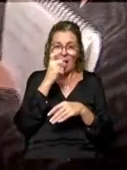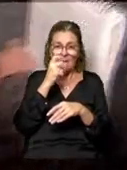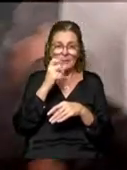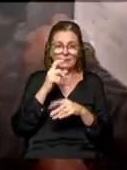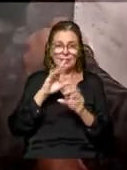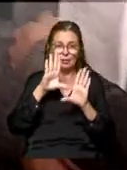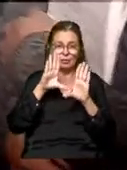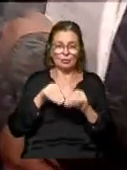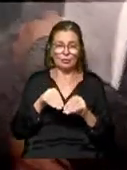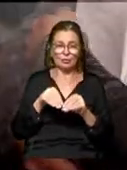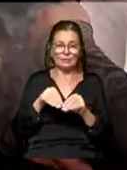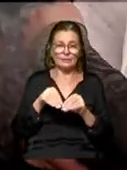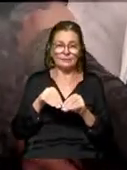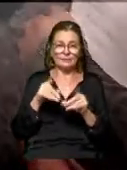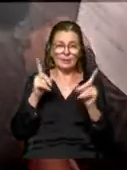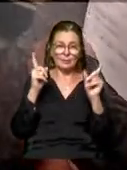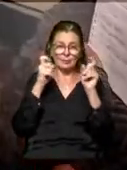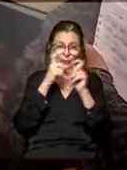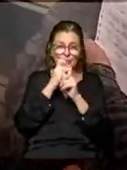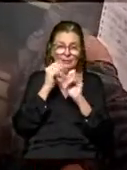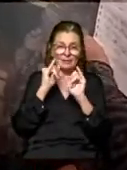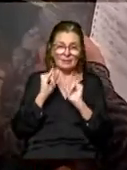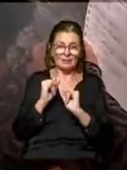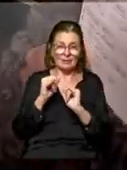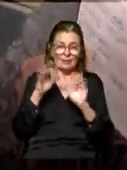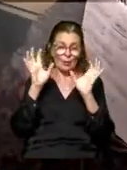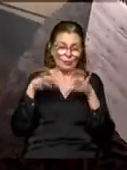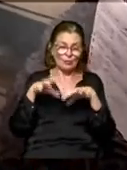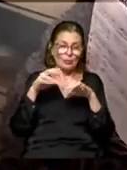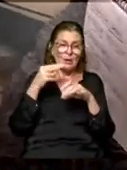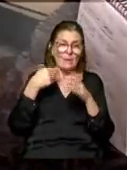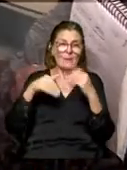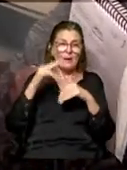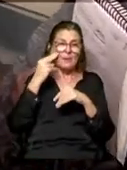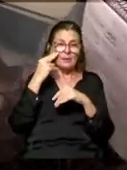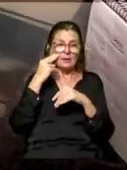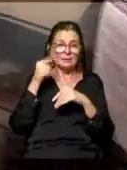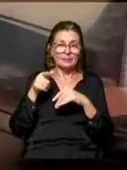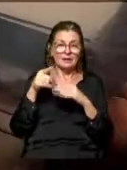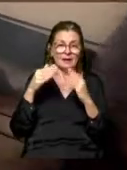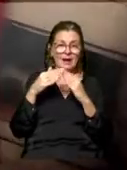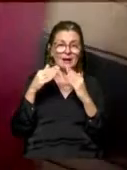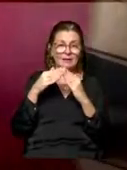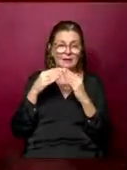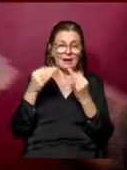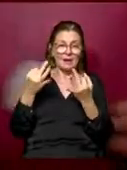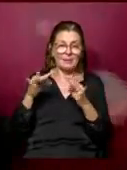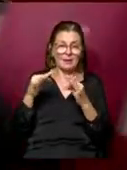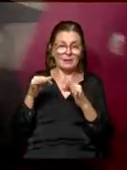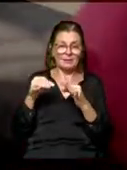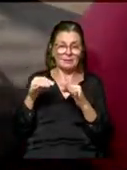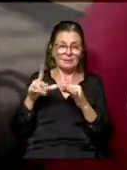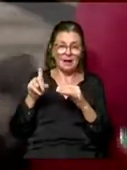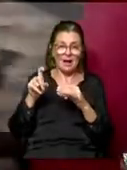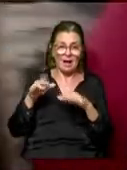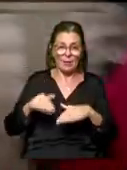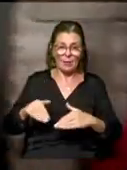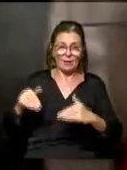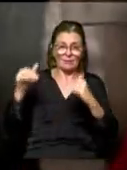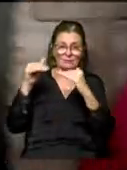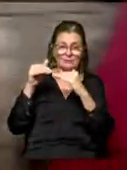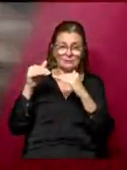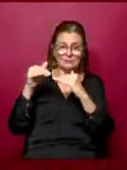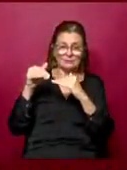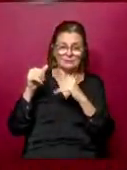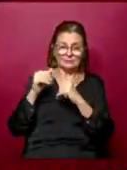crónicos, se le dificulta mucho más cuando llueve. Esta es la casa de ella, esto acá se inunda todo.